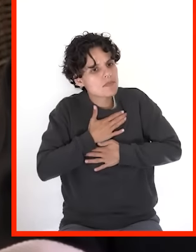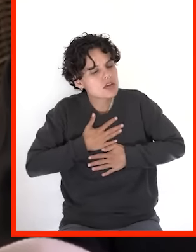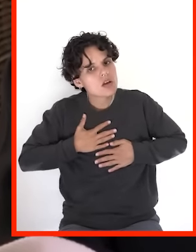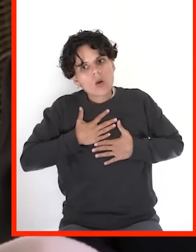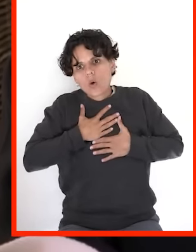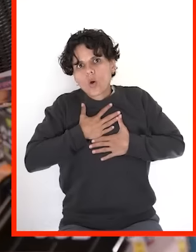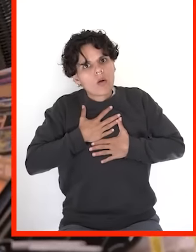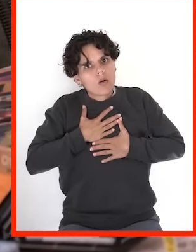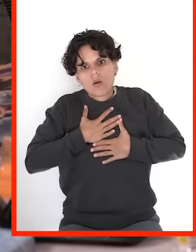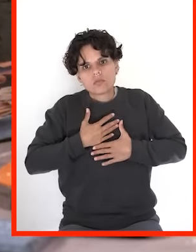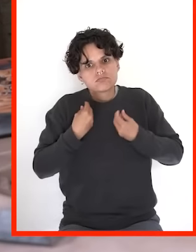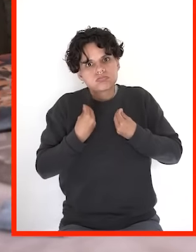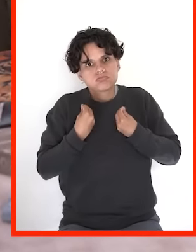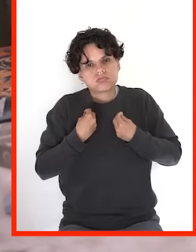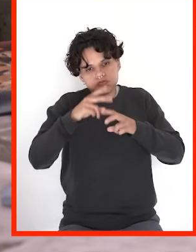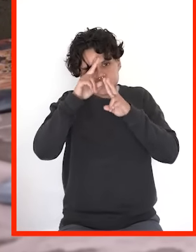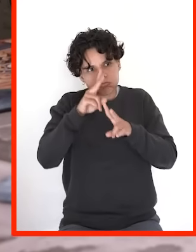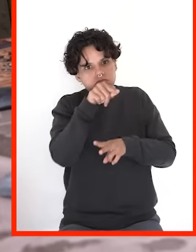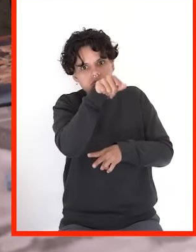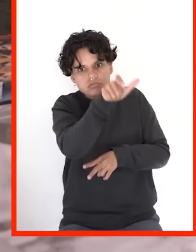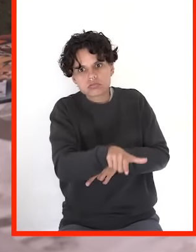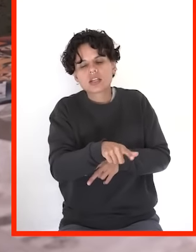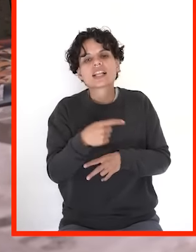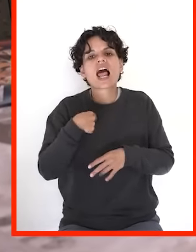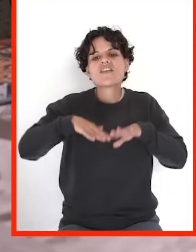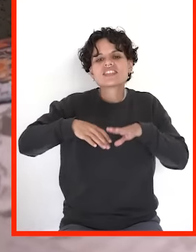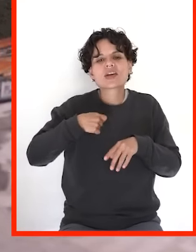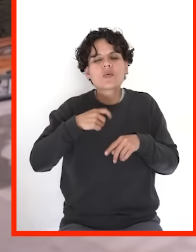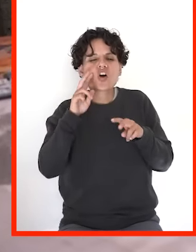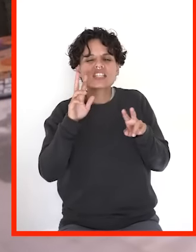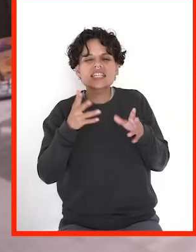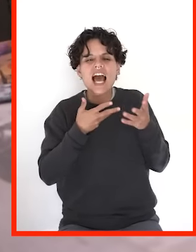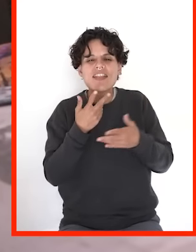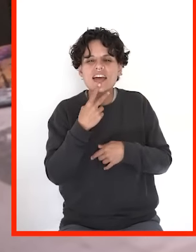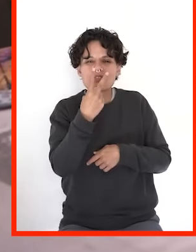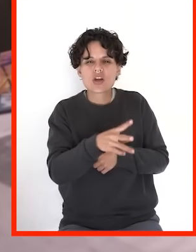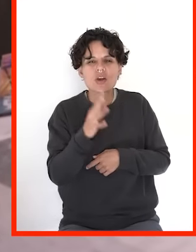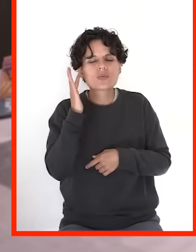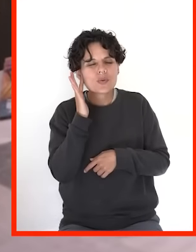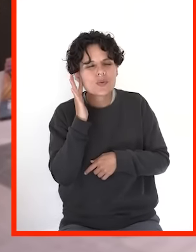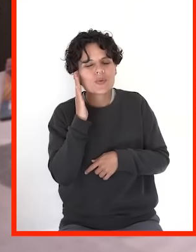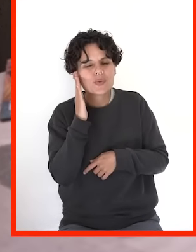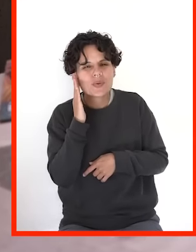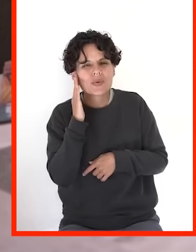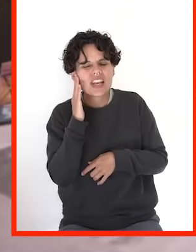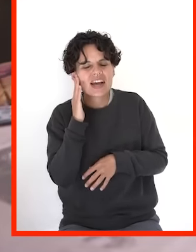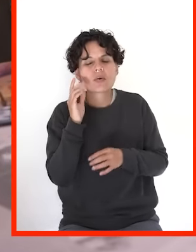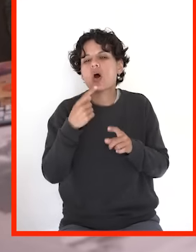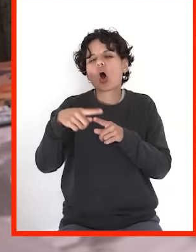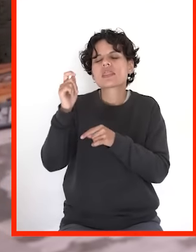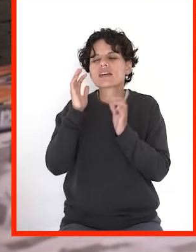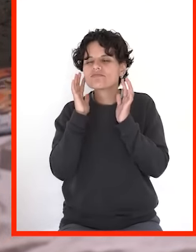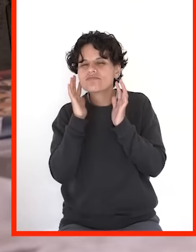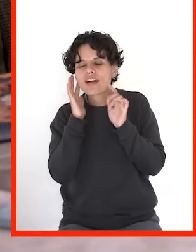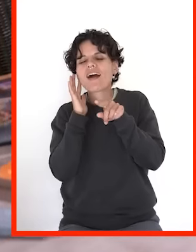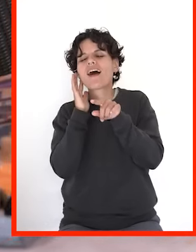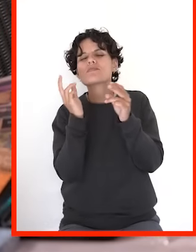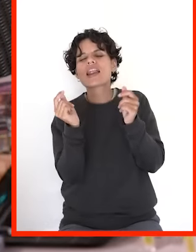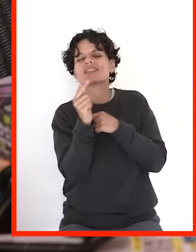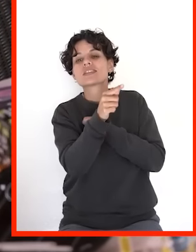Es un honor, incluso a mí, no sé, de repente tiro sus cantadas y me han dicho, tiene su toque a Bro, y yo, wow,